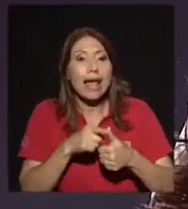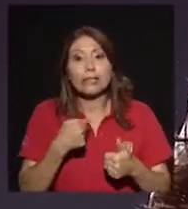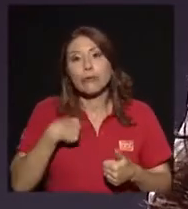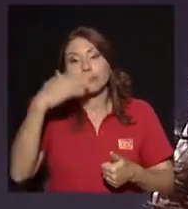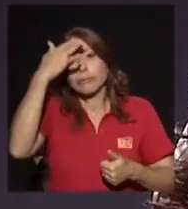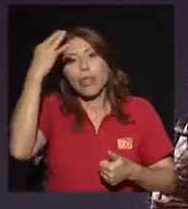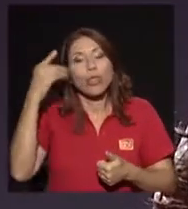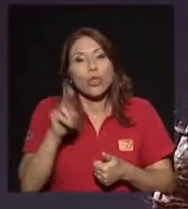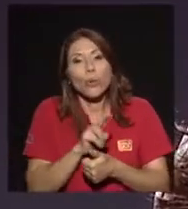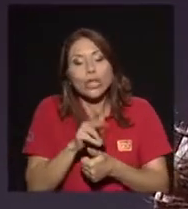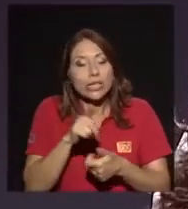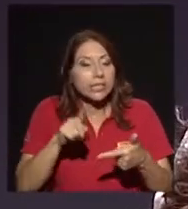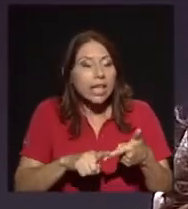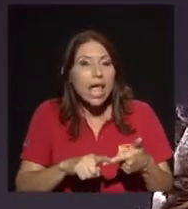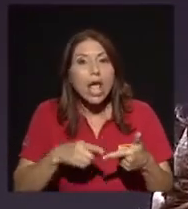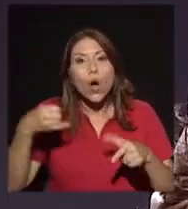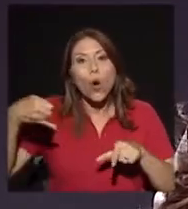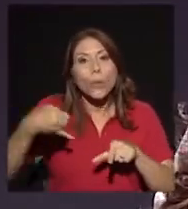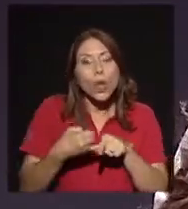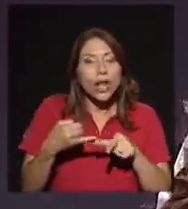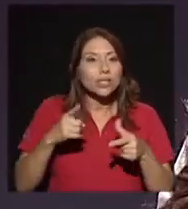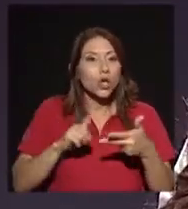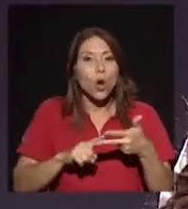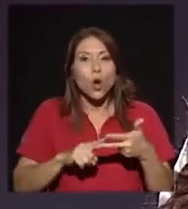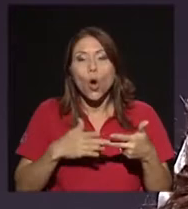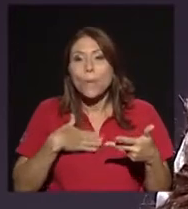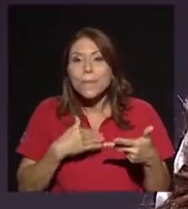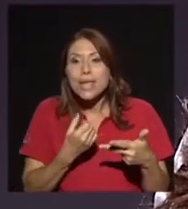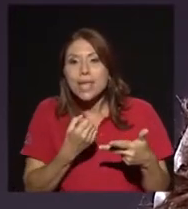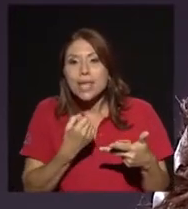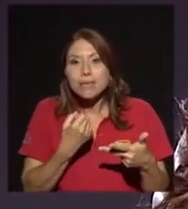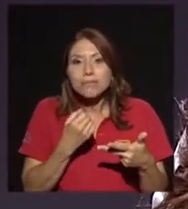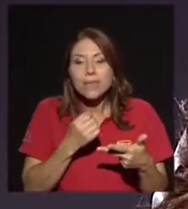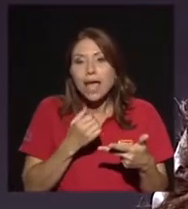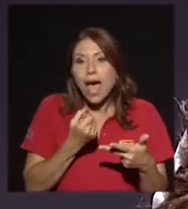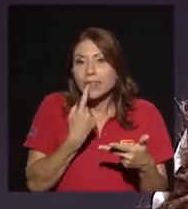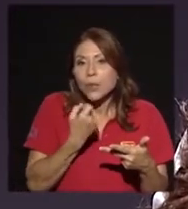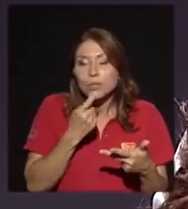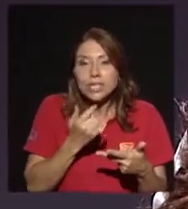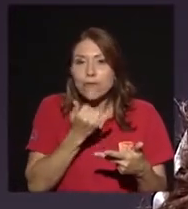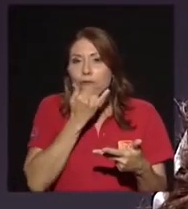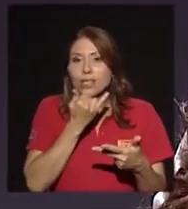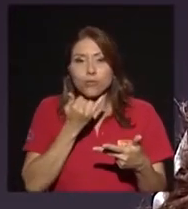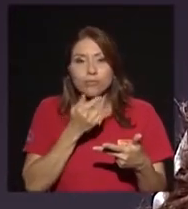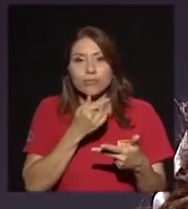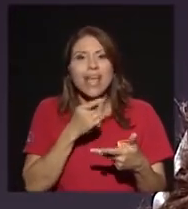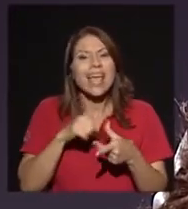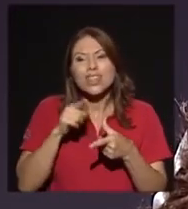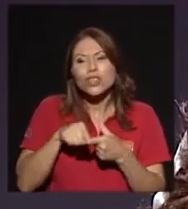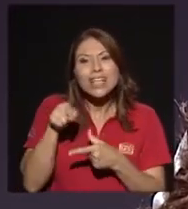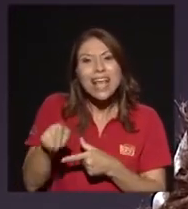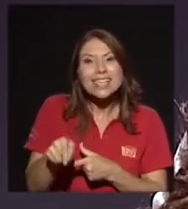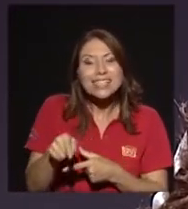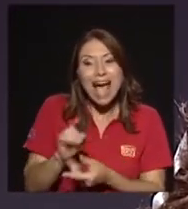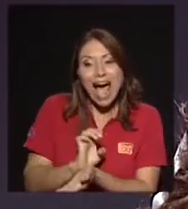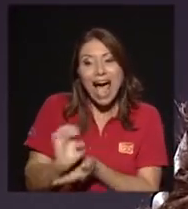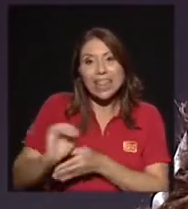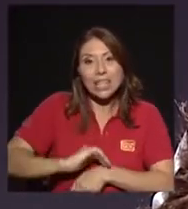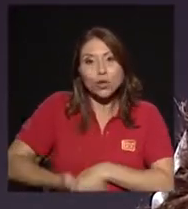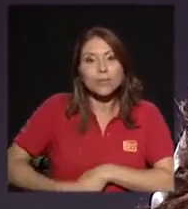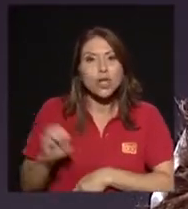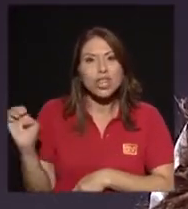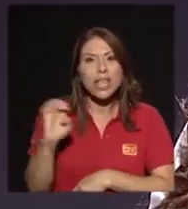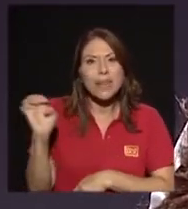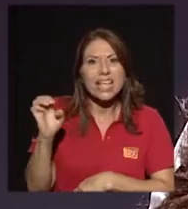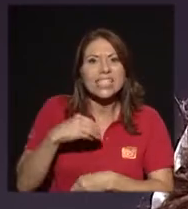bien cuando mi anticonceptivo falló por alguna razón, ¿verdad? Entonces, ¿qué es lo que hace esta anticoncepción de emergencia? Lo que hace es